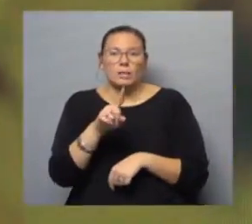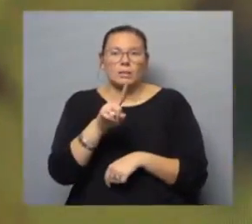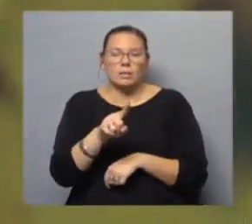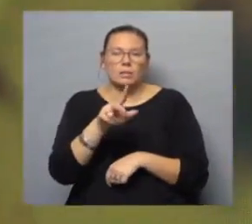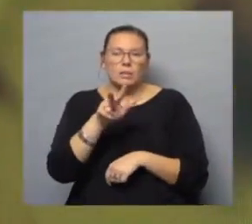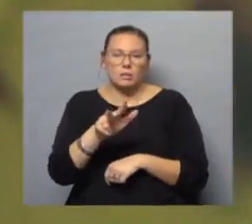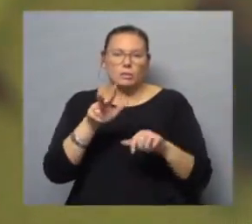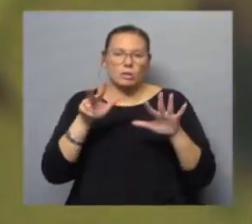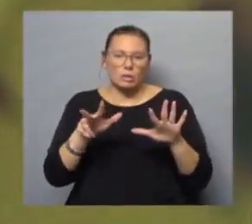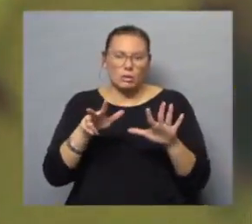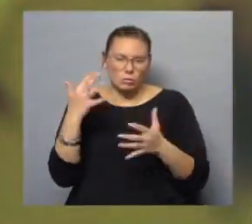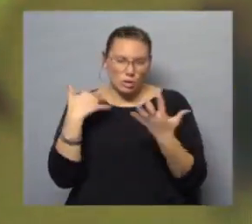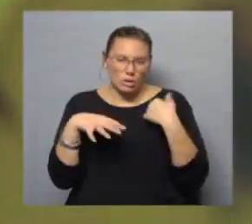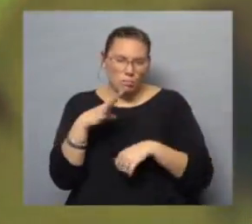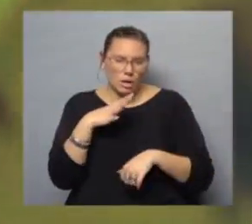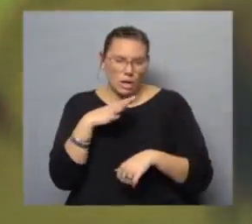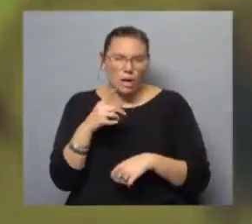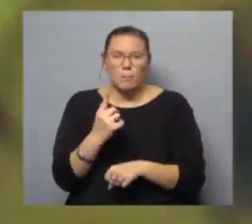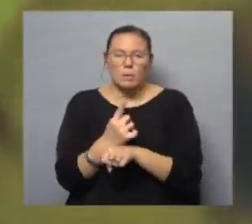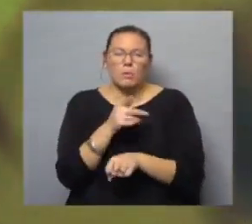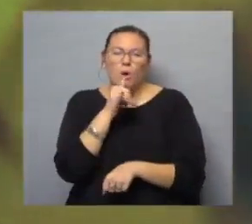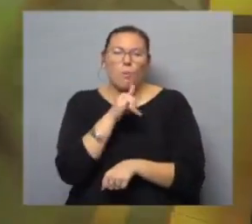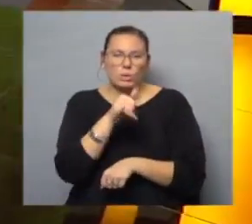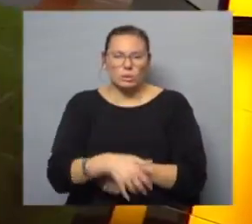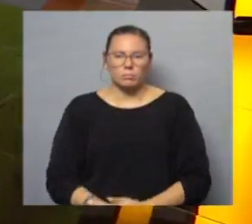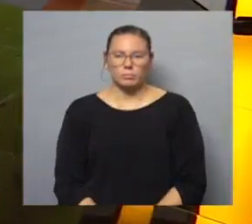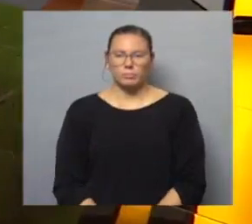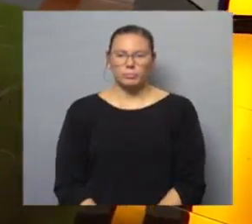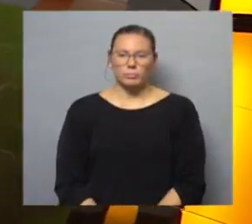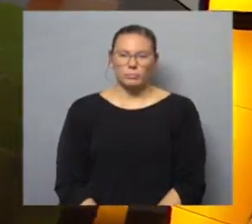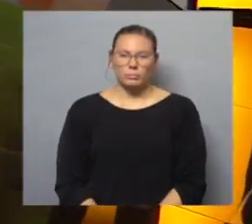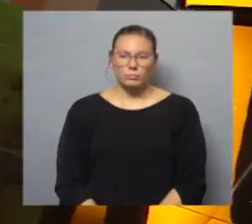138, nos decía ella. Bueno, nos cuenta eso en la primera parte del informe.